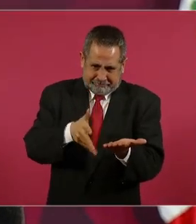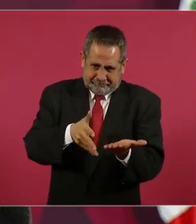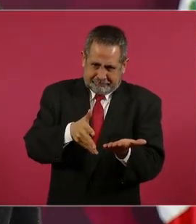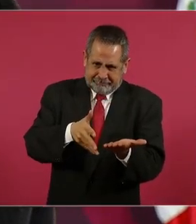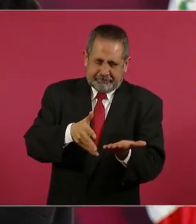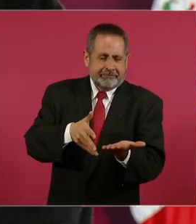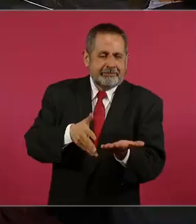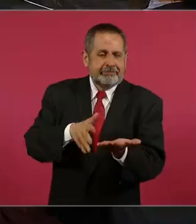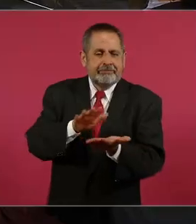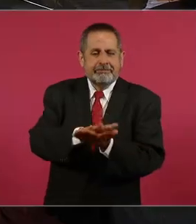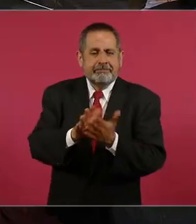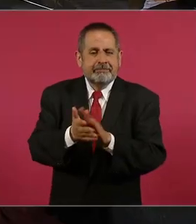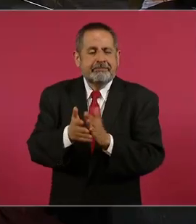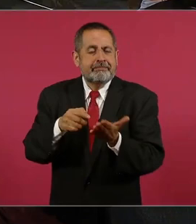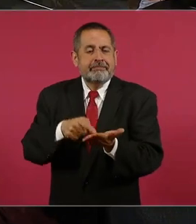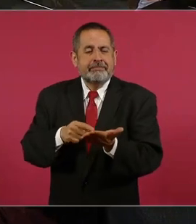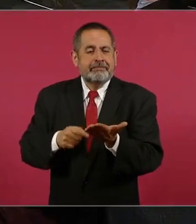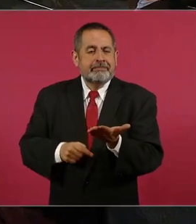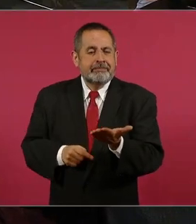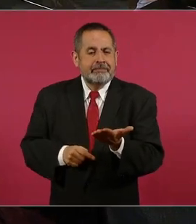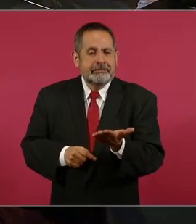la pura tortilla,